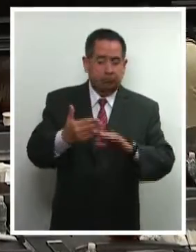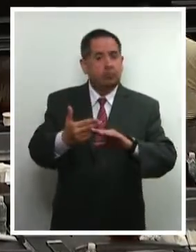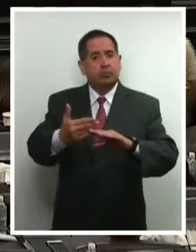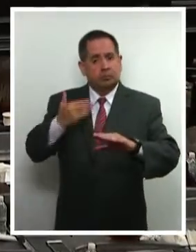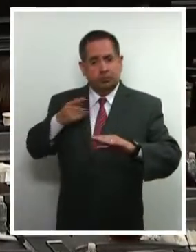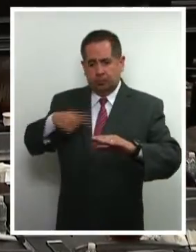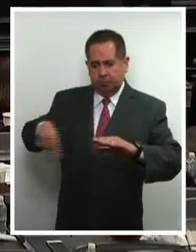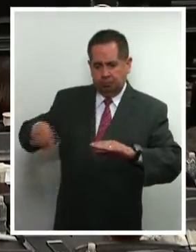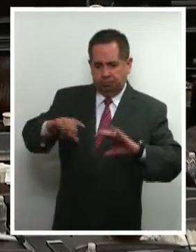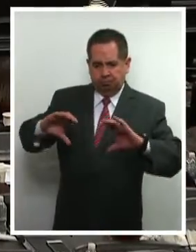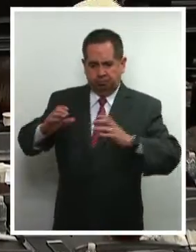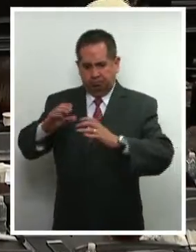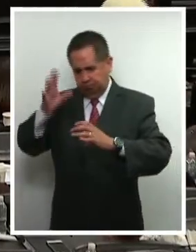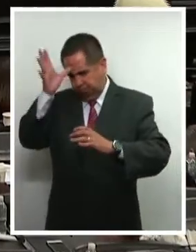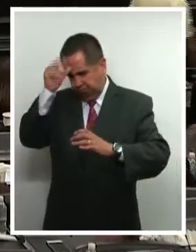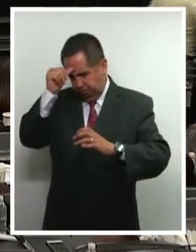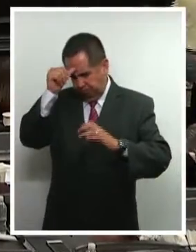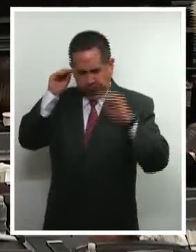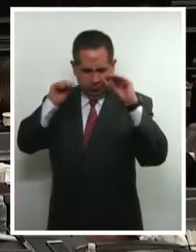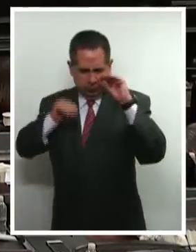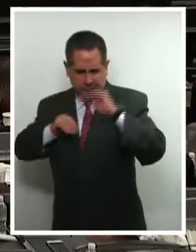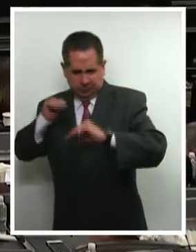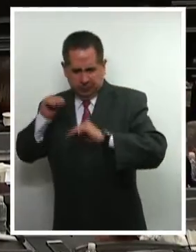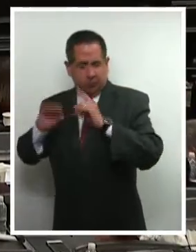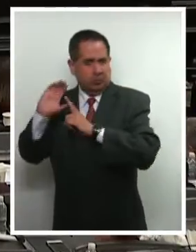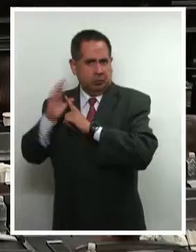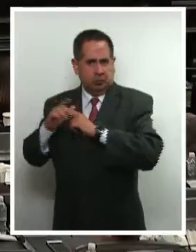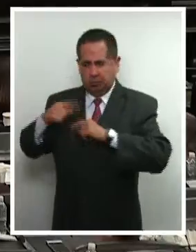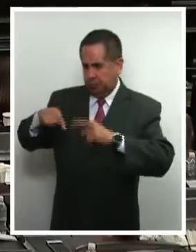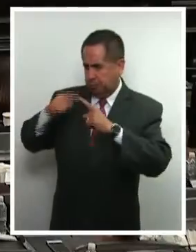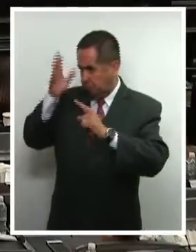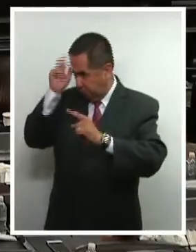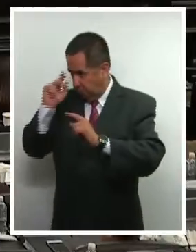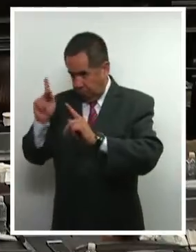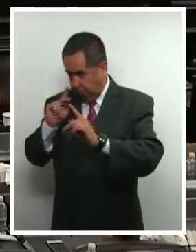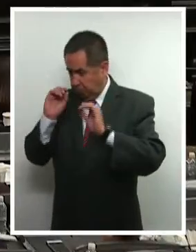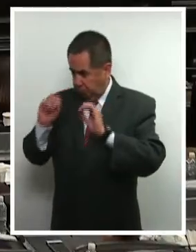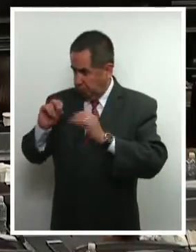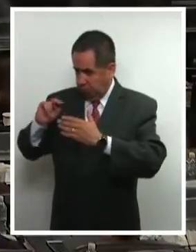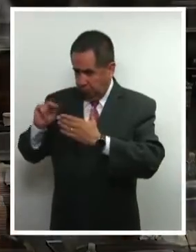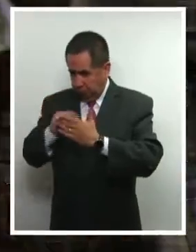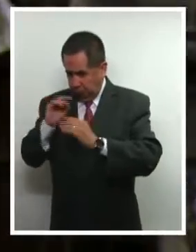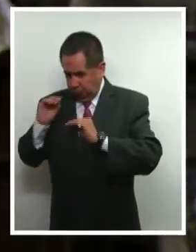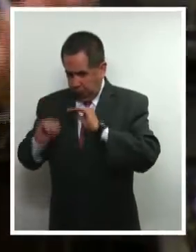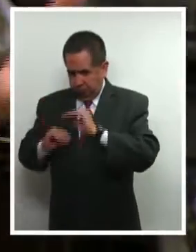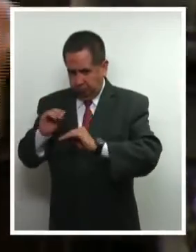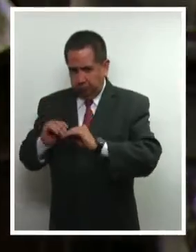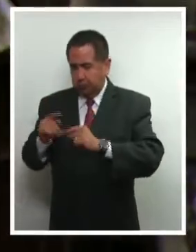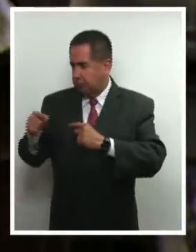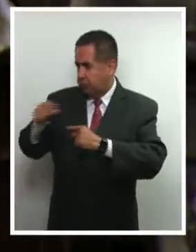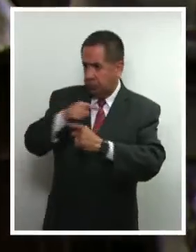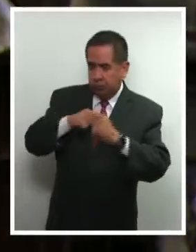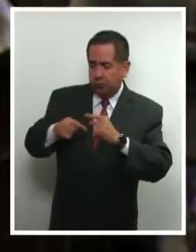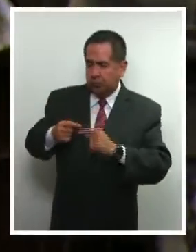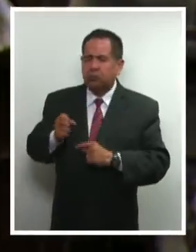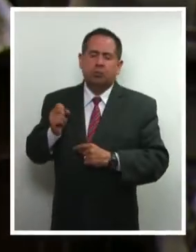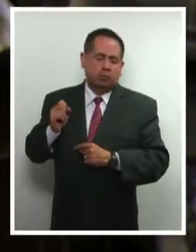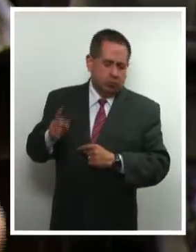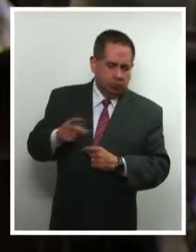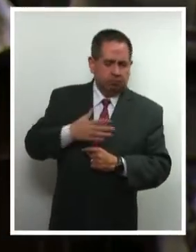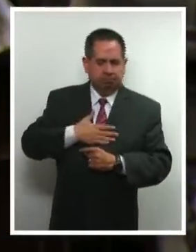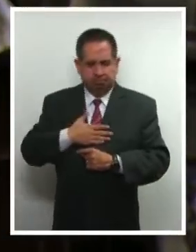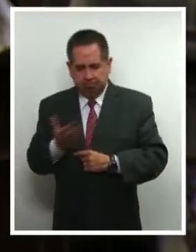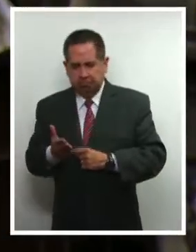acuerdos parlamentarios en las comisiones, hemos aprobado fórmulas en las que todos cedimos,